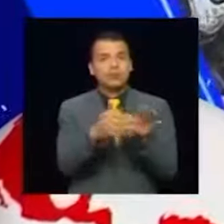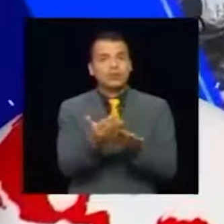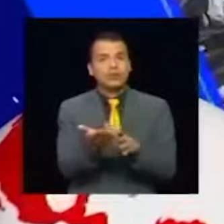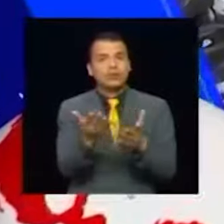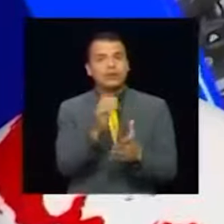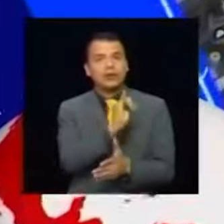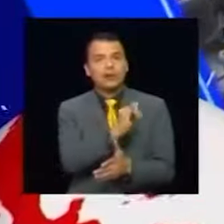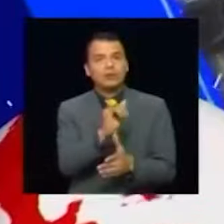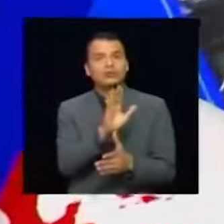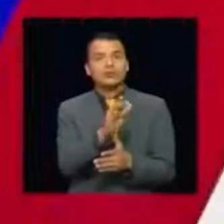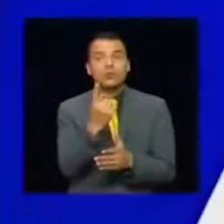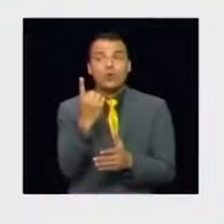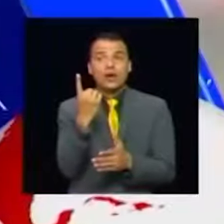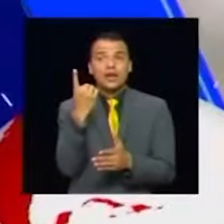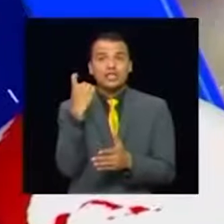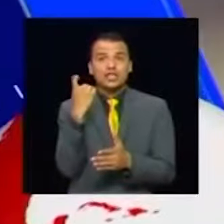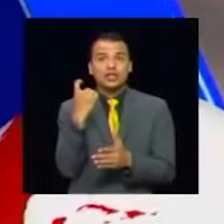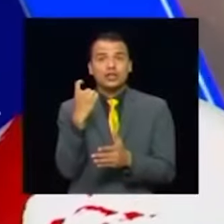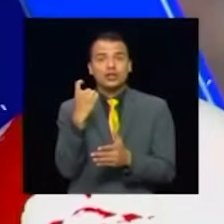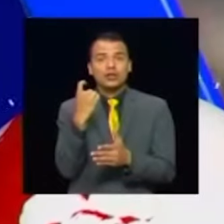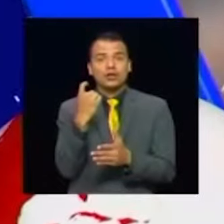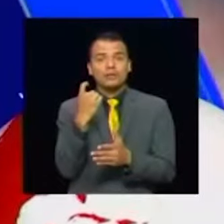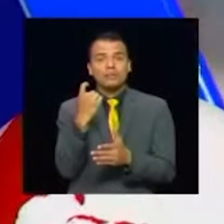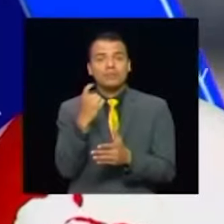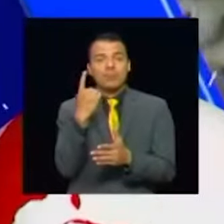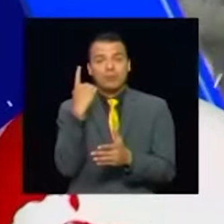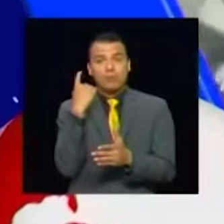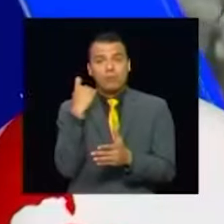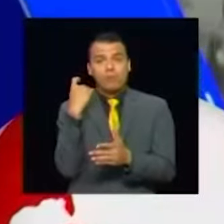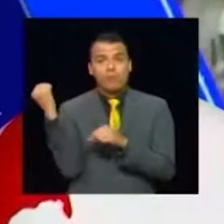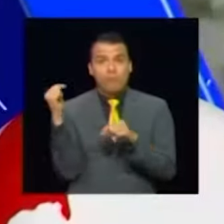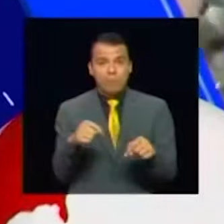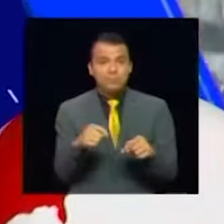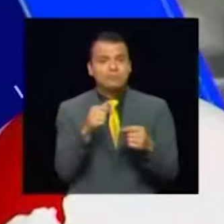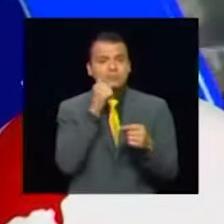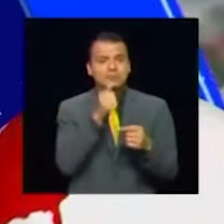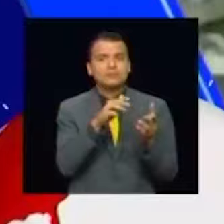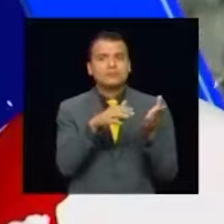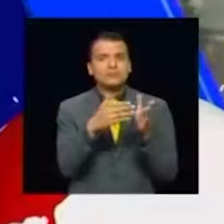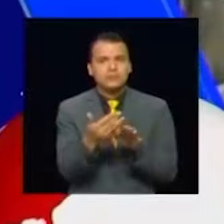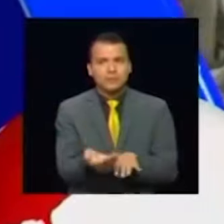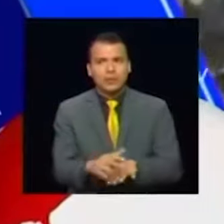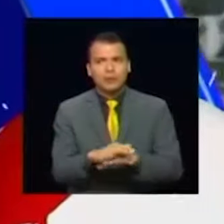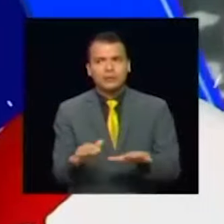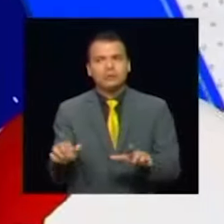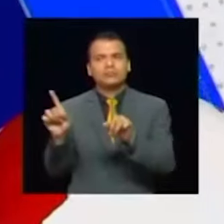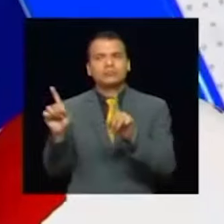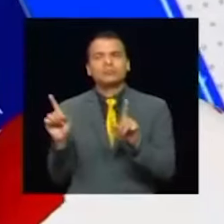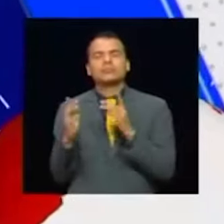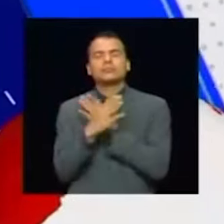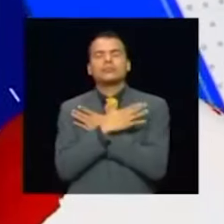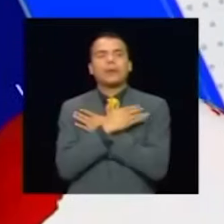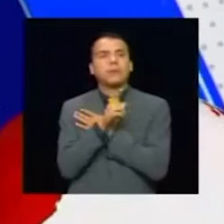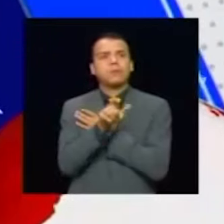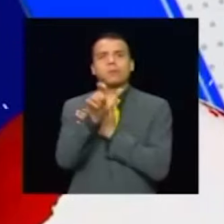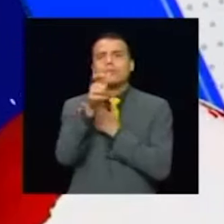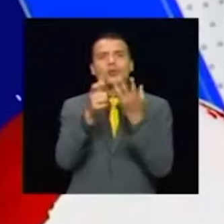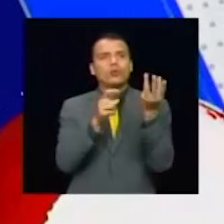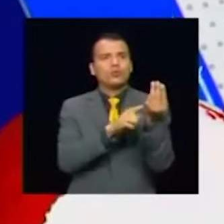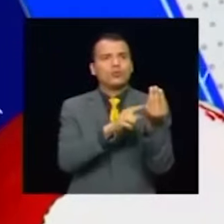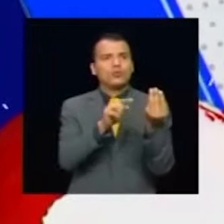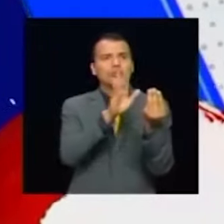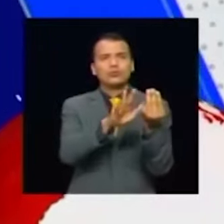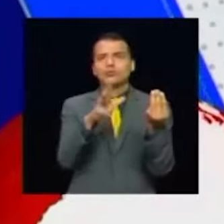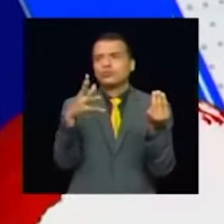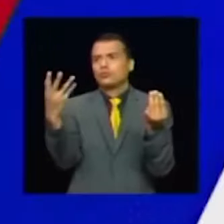desde Nariño el día anterior. En pleno velorio de un soldado se presentó un enfrentamiento entre las disidencias uniformados del Ejército Nacional. Cuatro disidentes de la